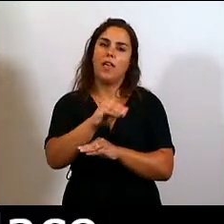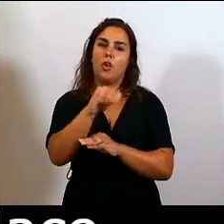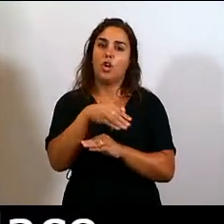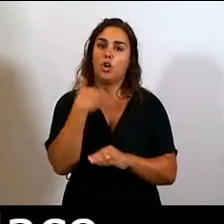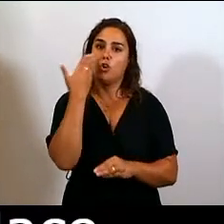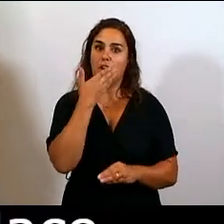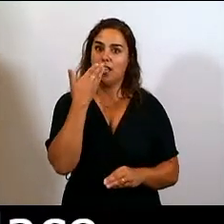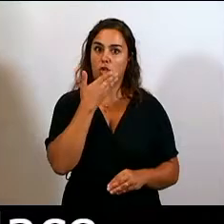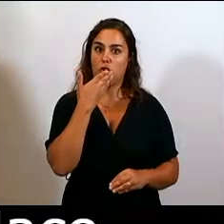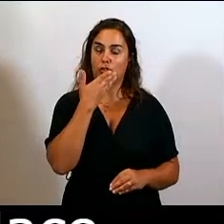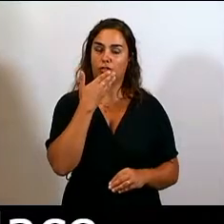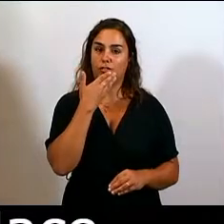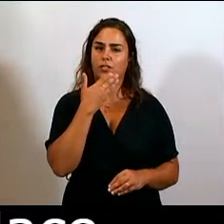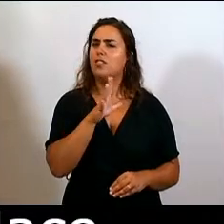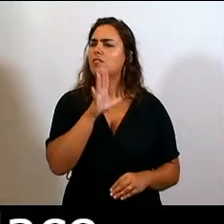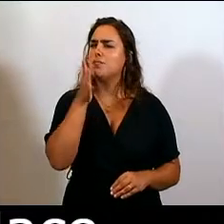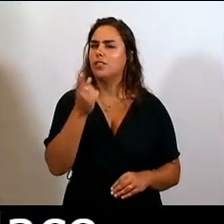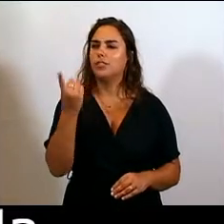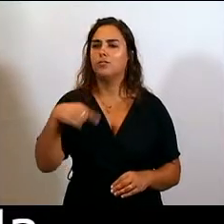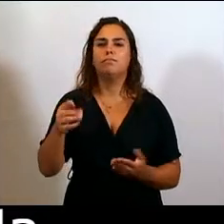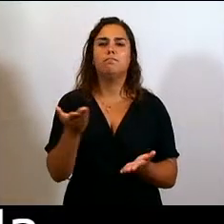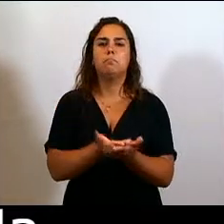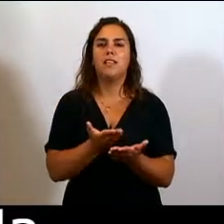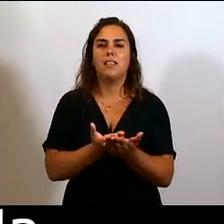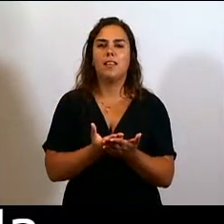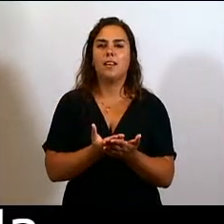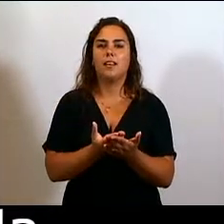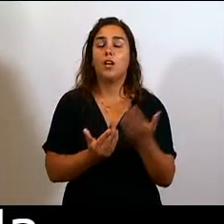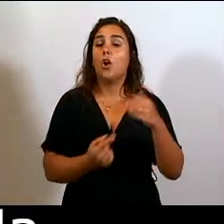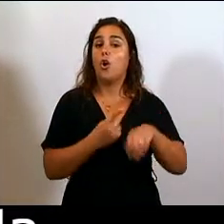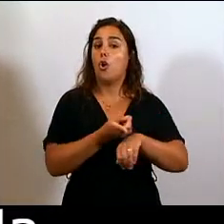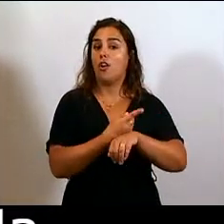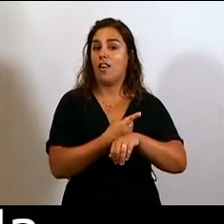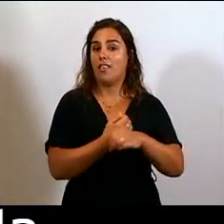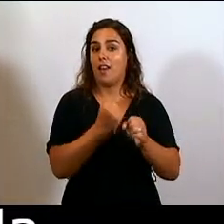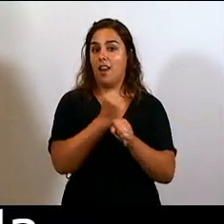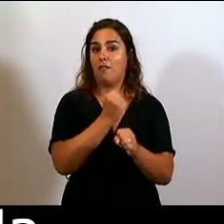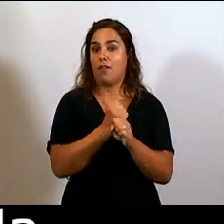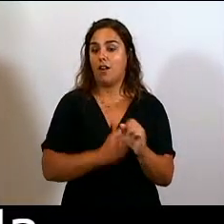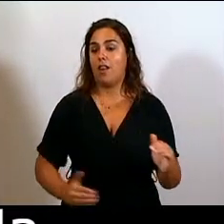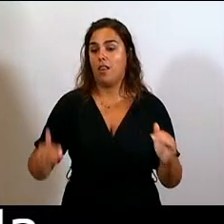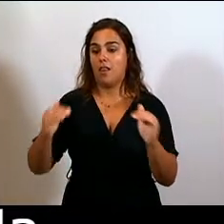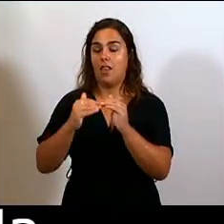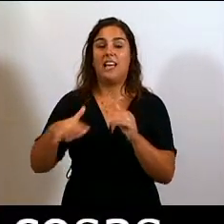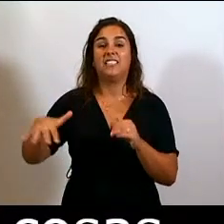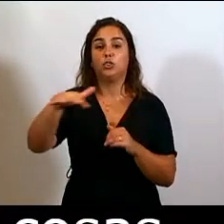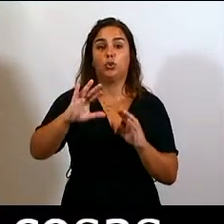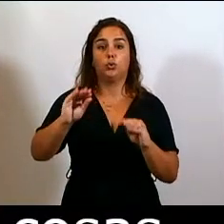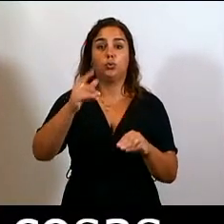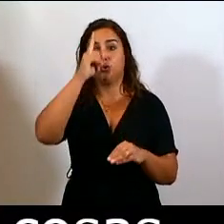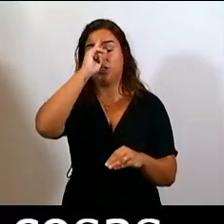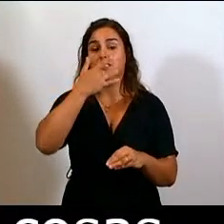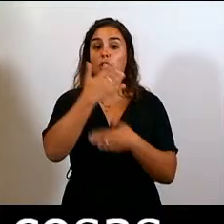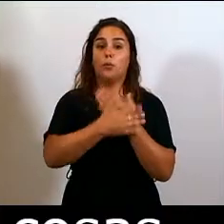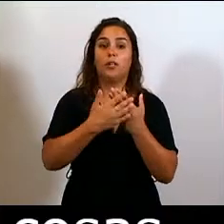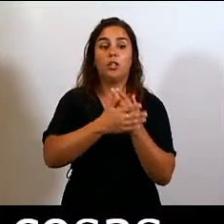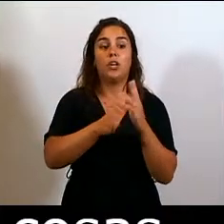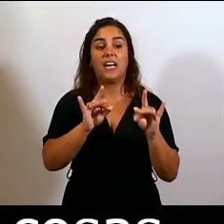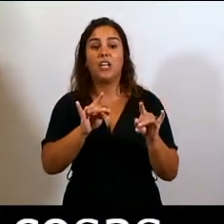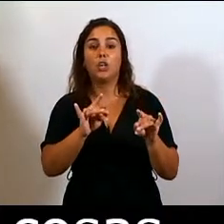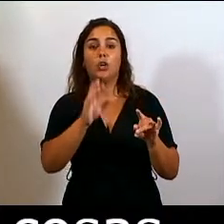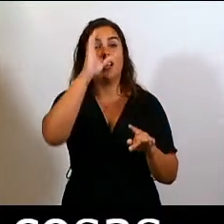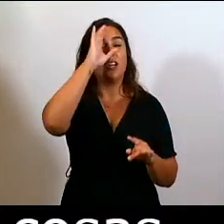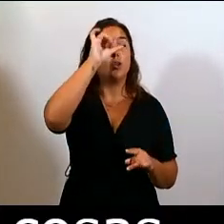colegios. Entre otras cosas, piden que se equipare su jornada laboral a tiempo completo. No sé si el Gobierno de la región va a escuchar